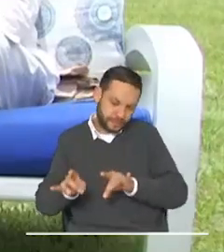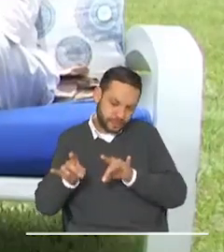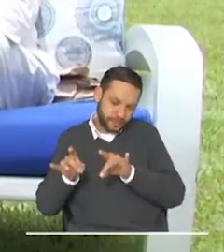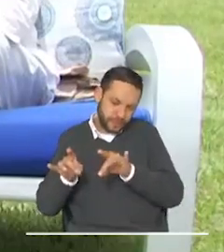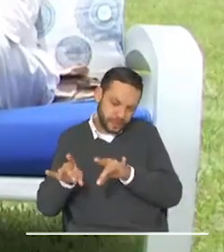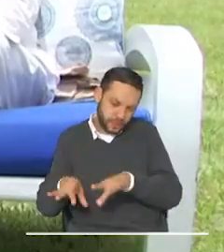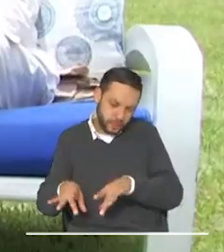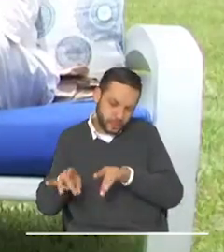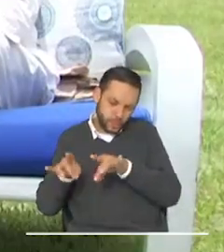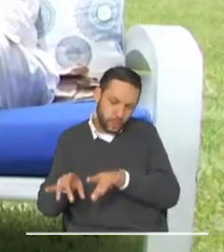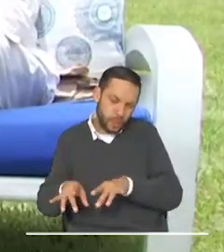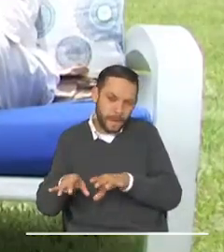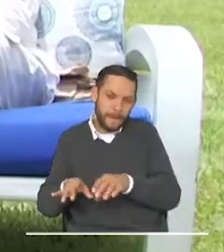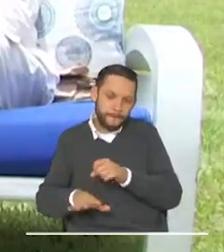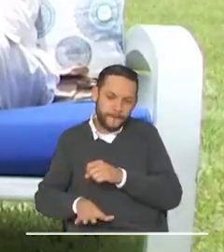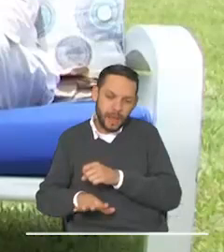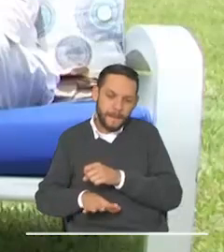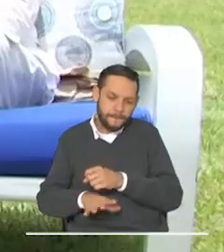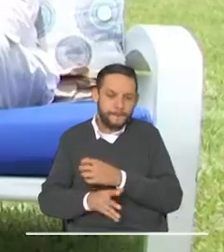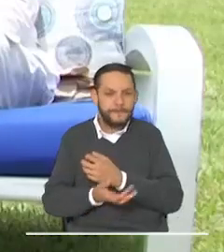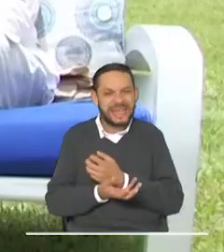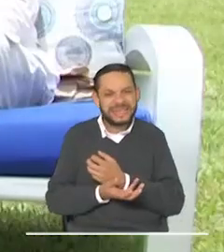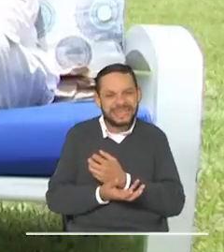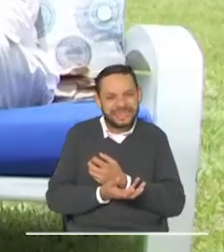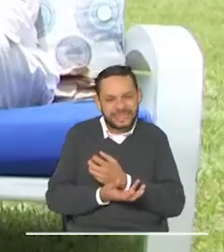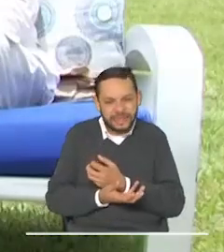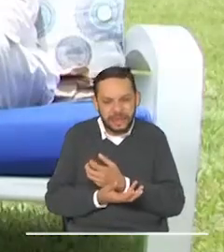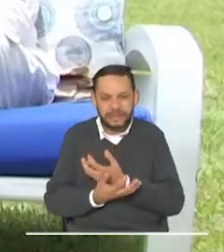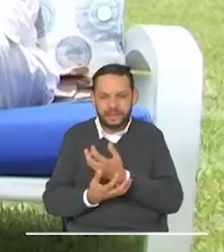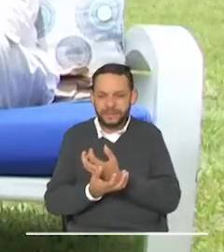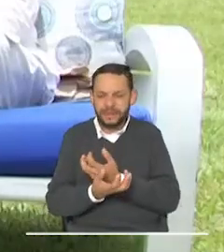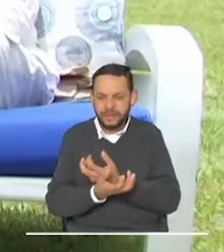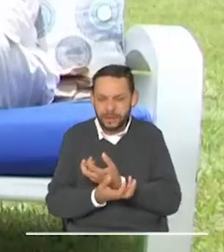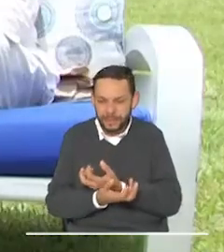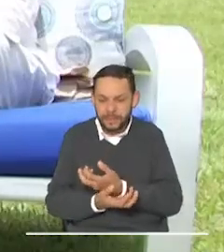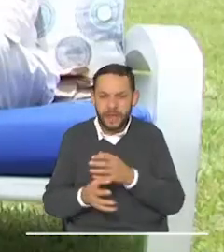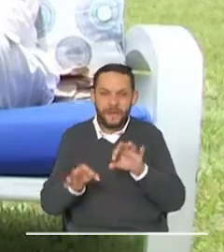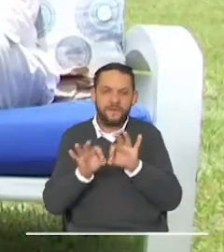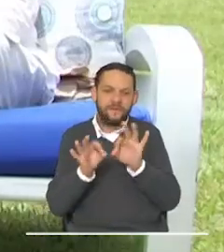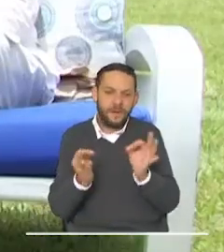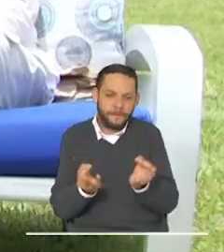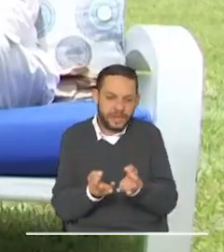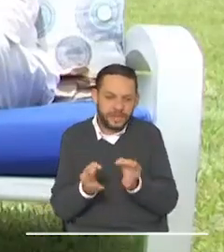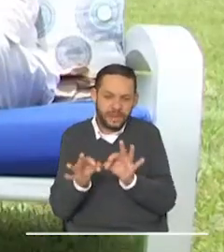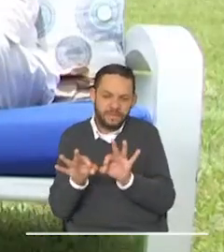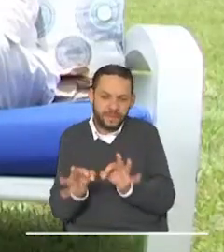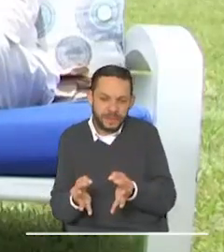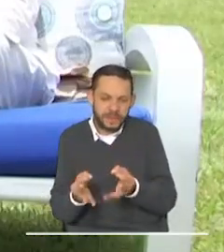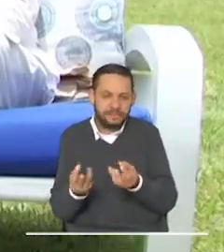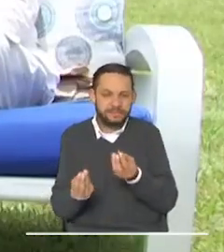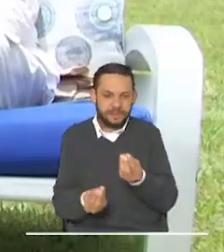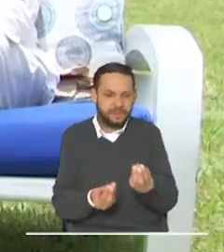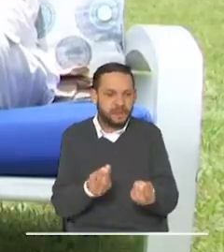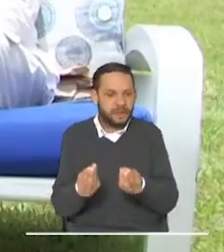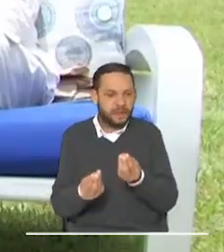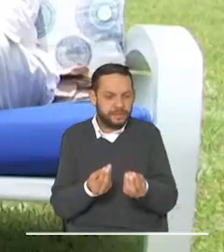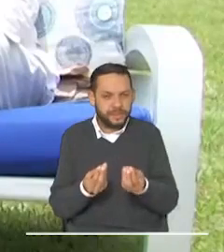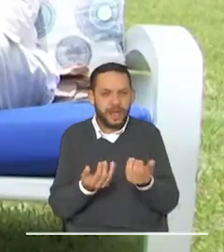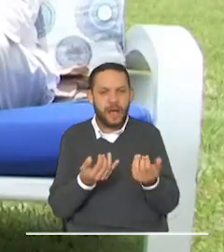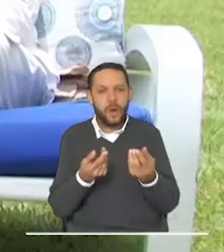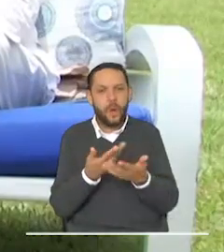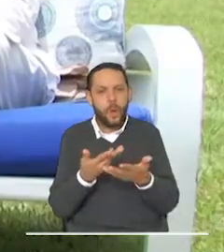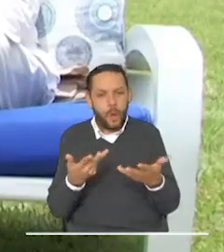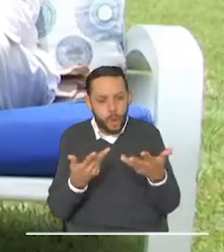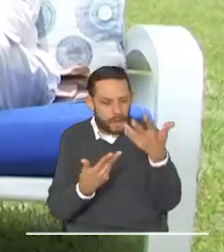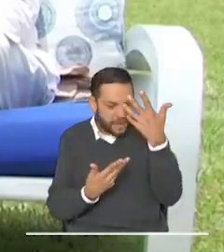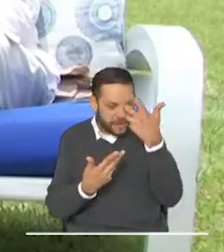asunto ya biológico de base O sea que mi familia Todos han sido depresivos bueno allí ya tendría que evaluar muchas cosas